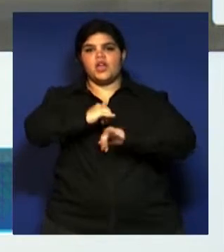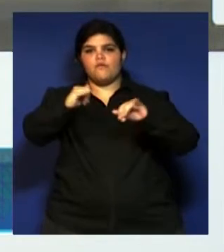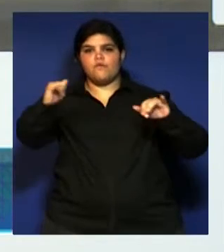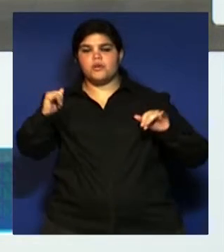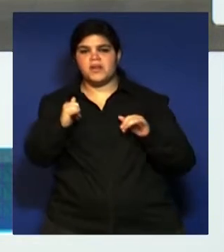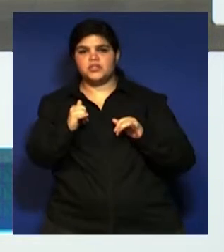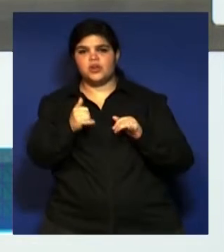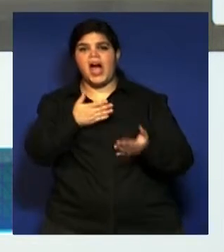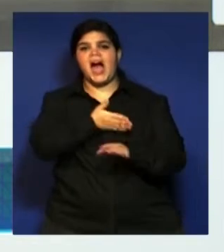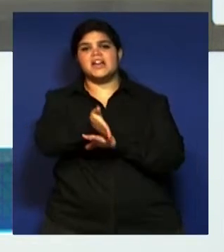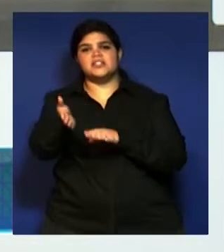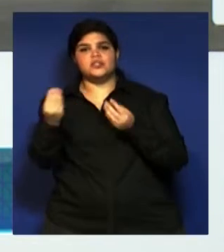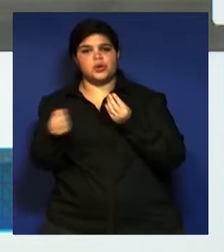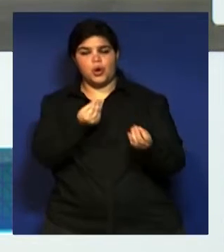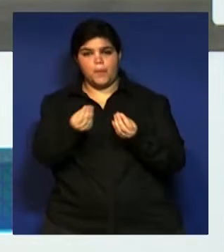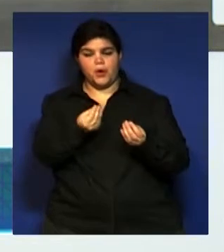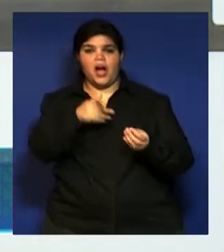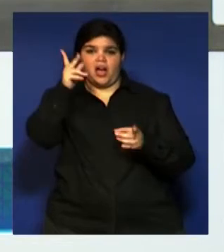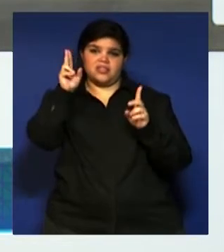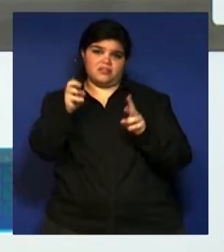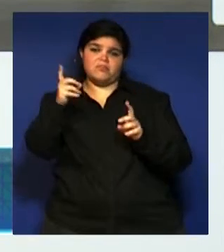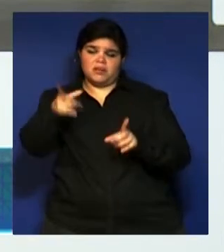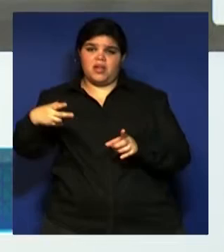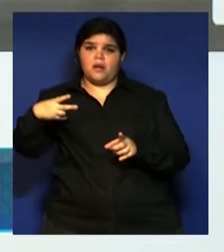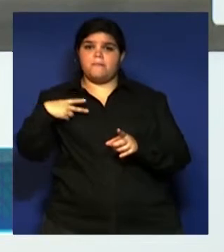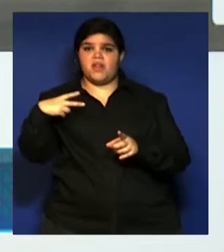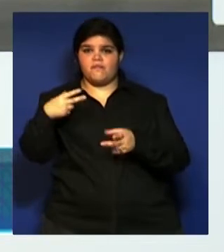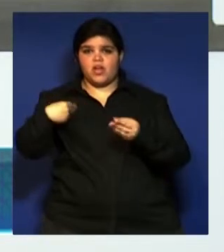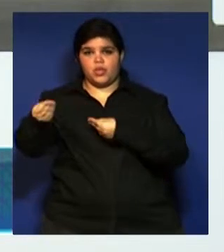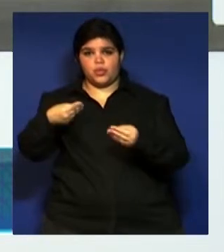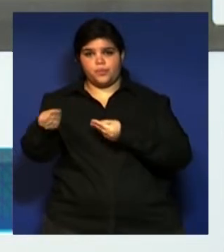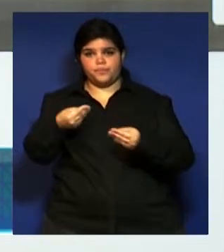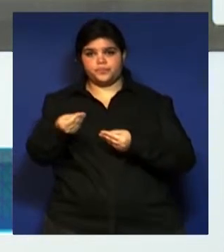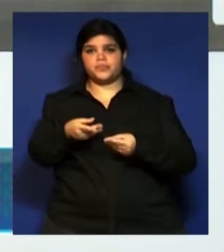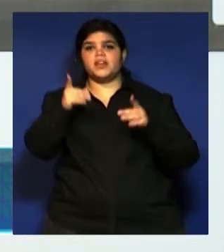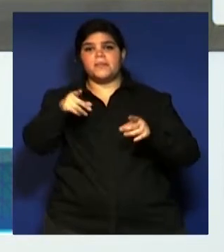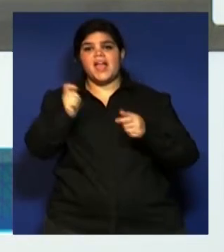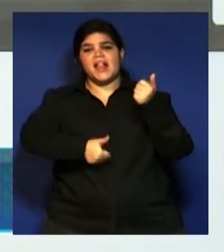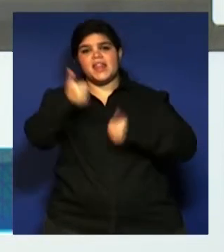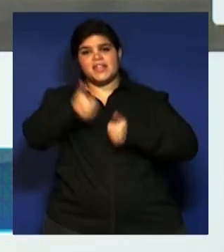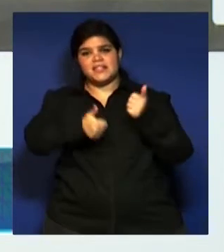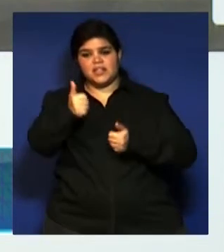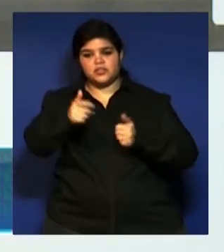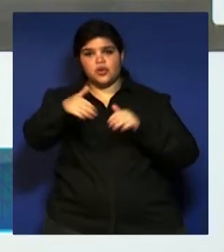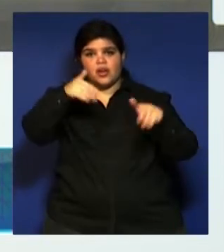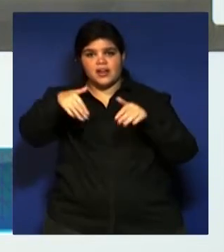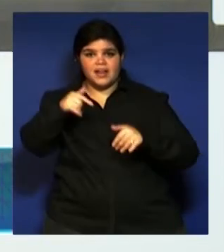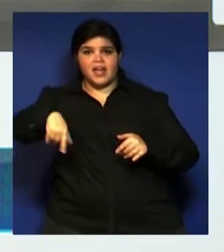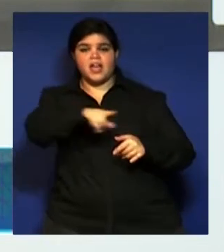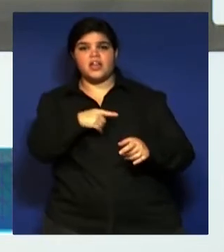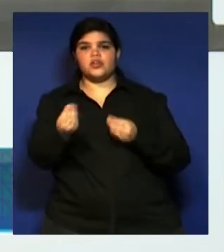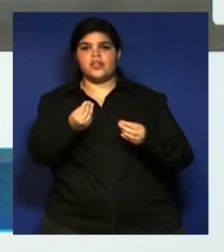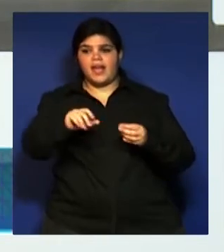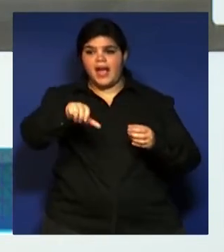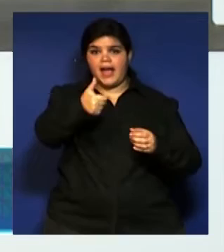determinados procesos donde se involucra el sector privado, como son las licitaciones. Entonces, mientras más detallada esté la información de quién ganó una